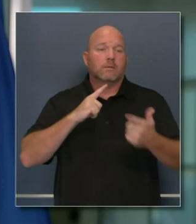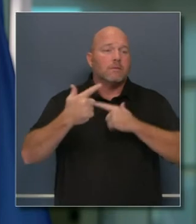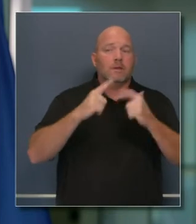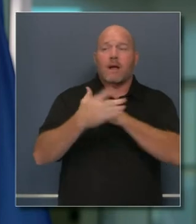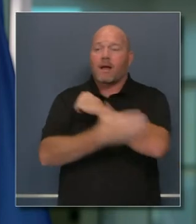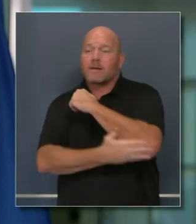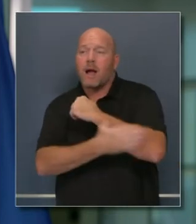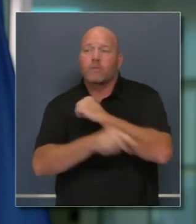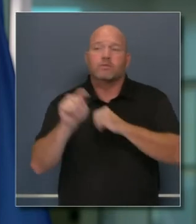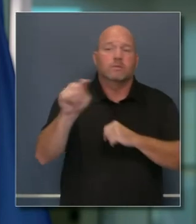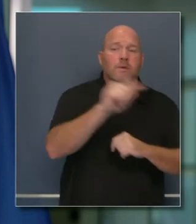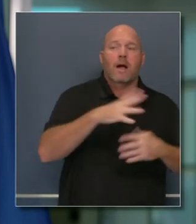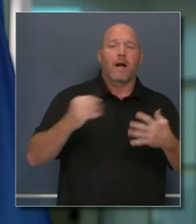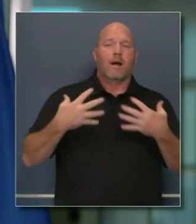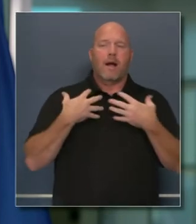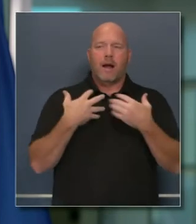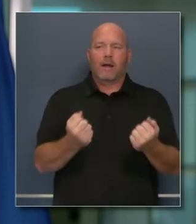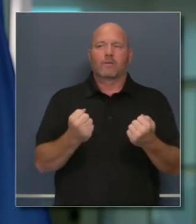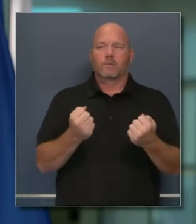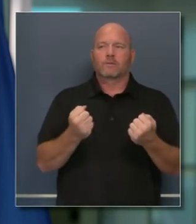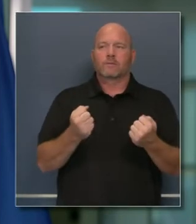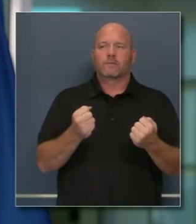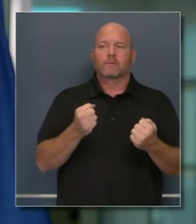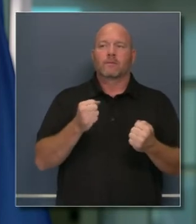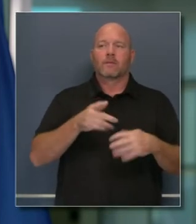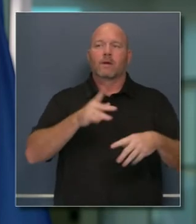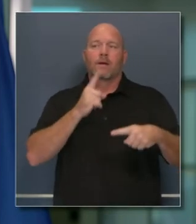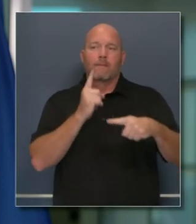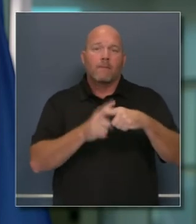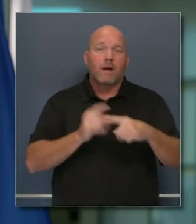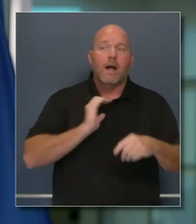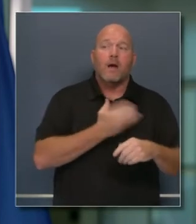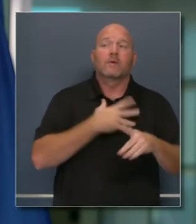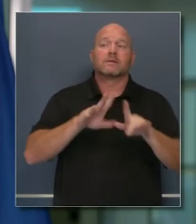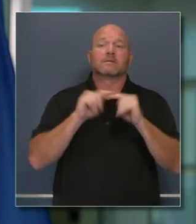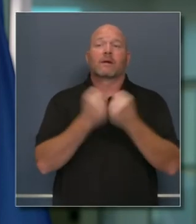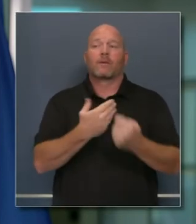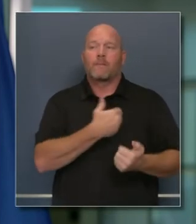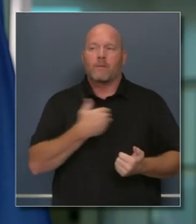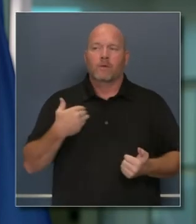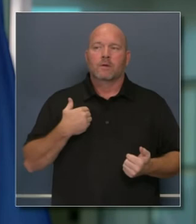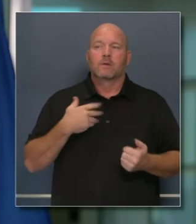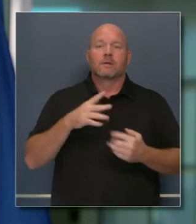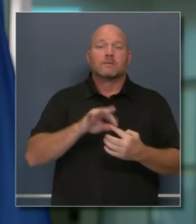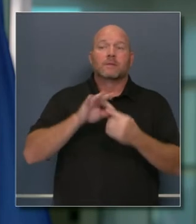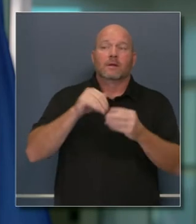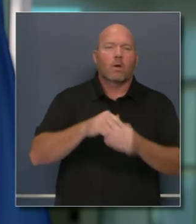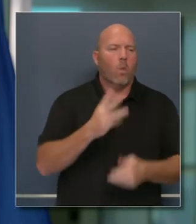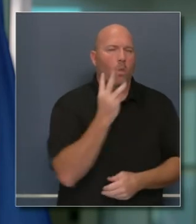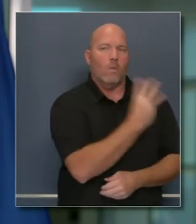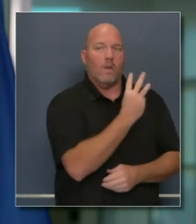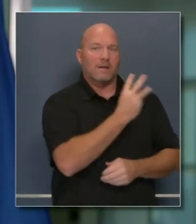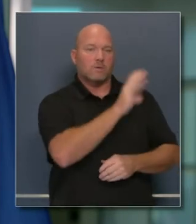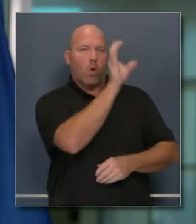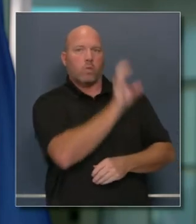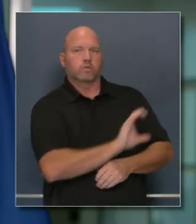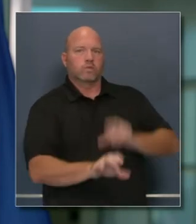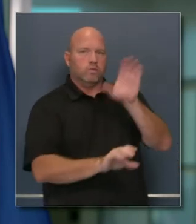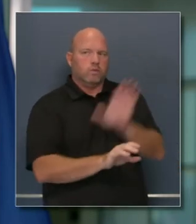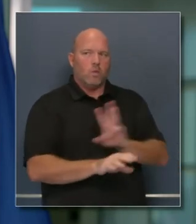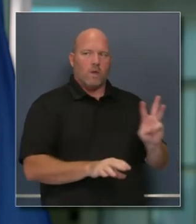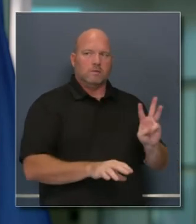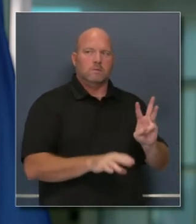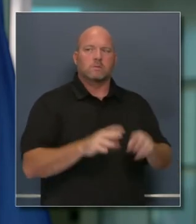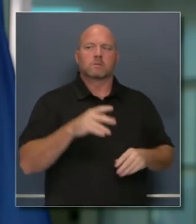entre condados y funcionarios de salubridad de cada condado y también equipos particulares en esta colaborativa,